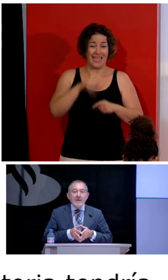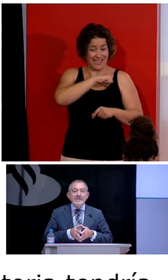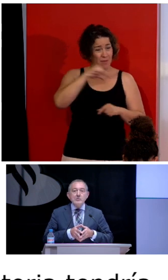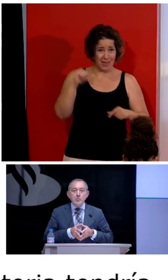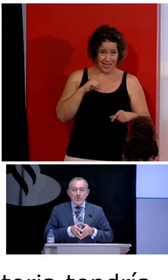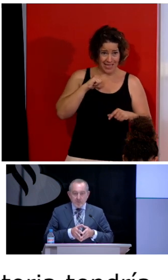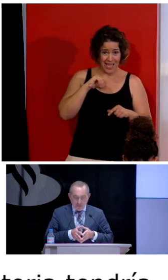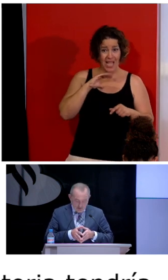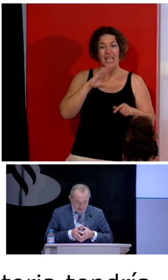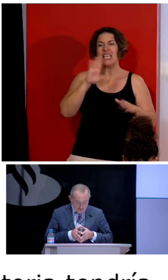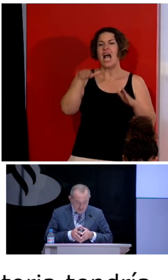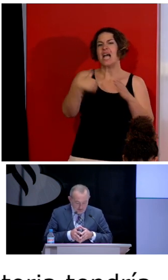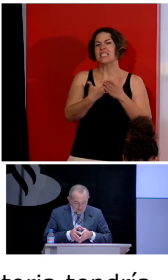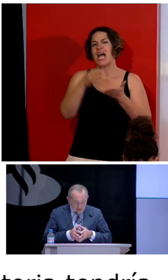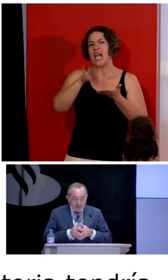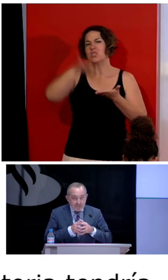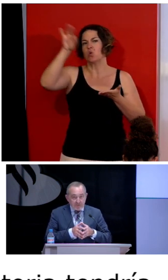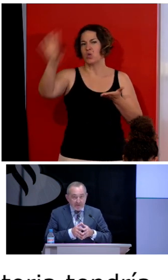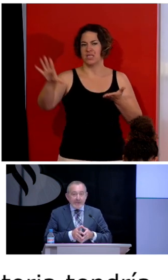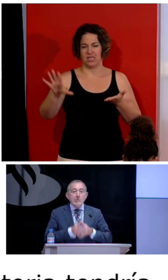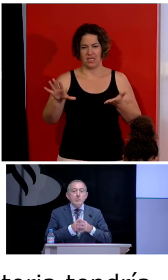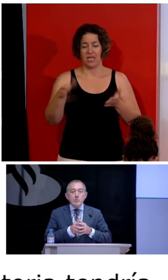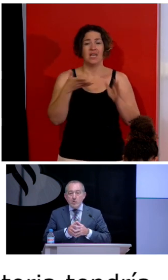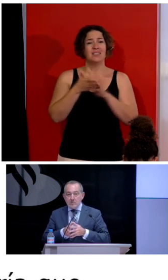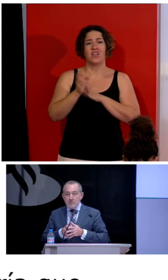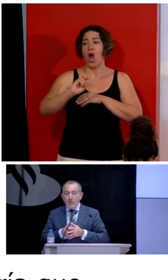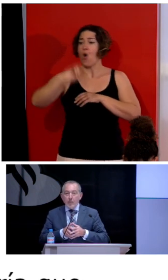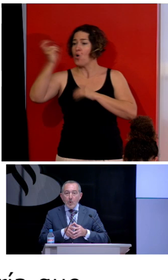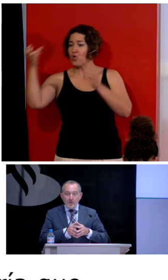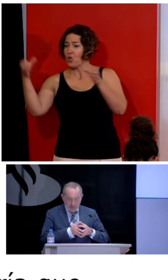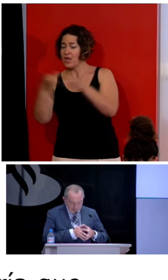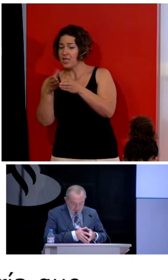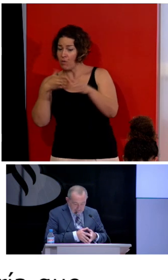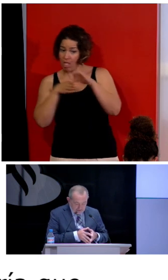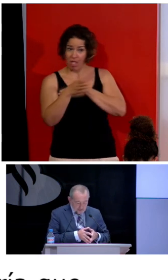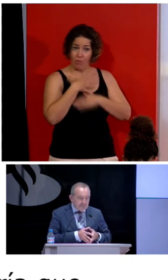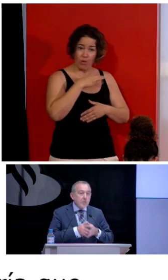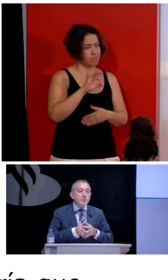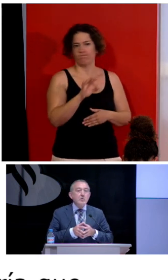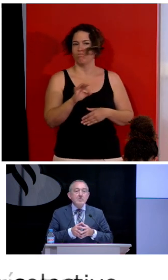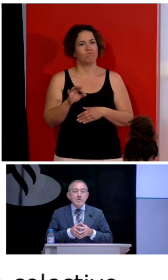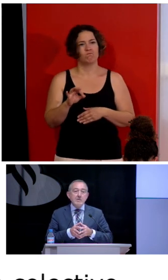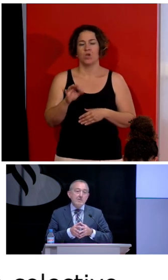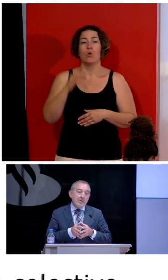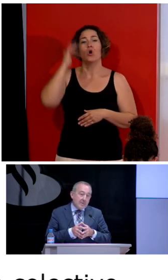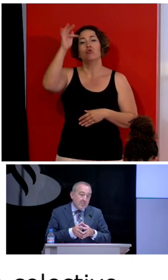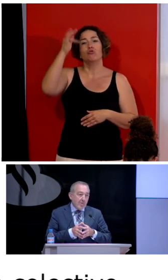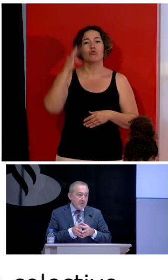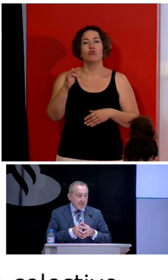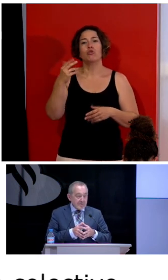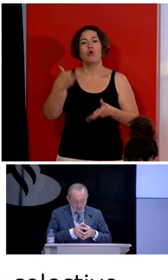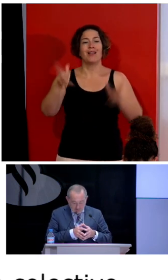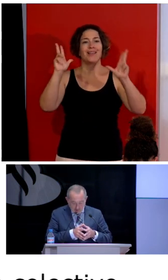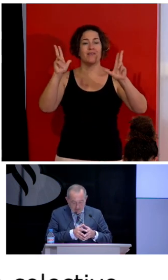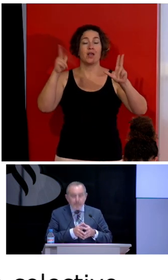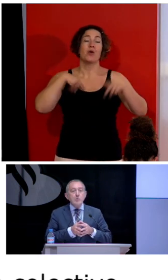diría que excluyente. Es decir, que ningún otro colectivo podría presentarse, ni por turno libre, y voy a decir algo igual